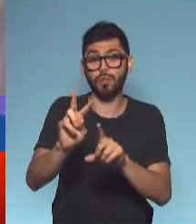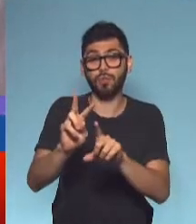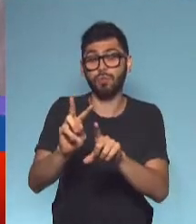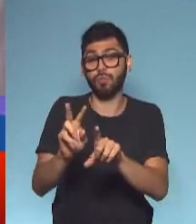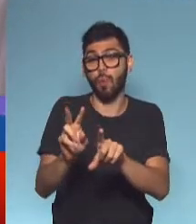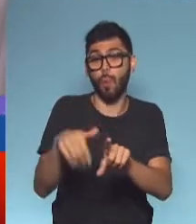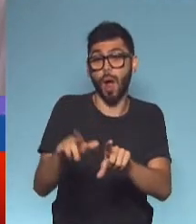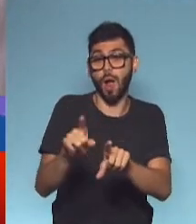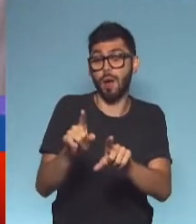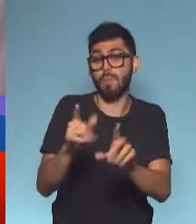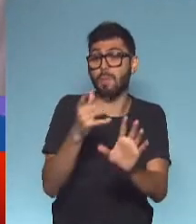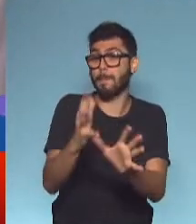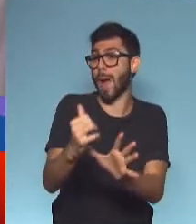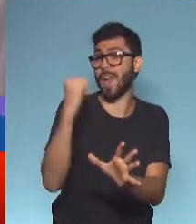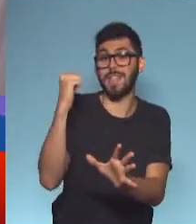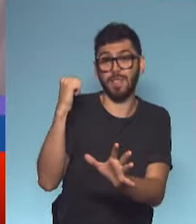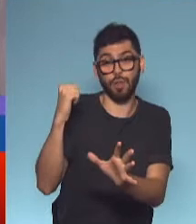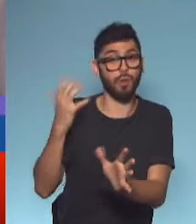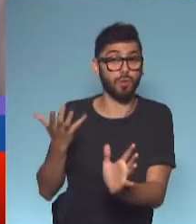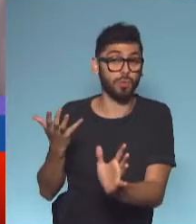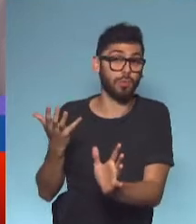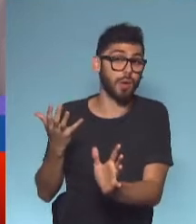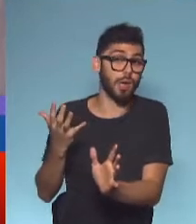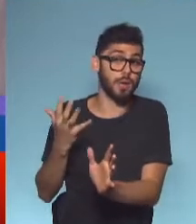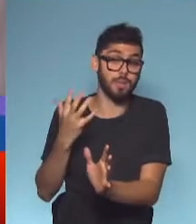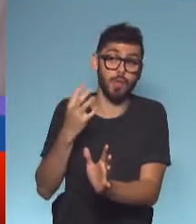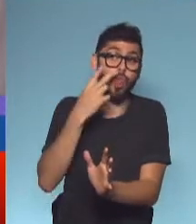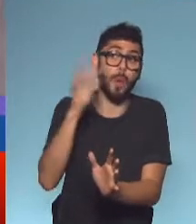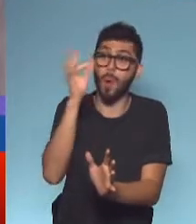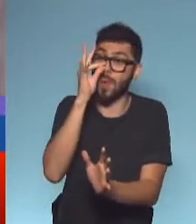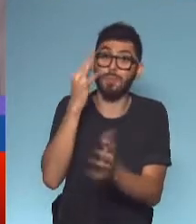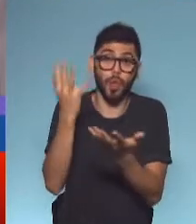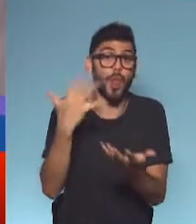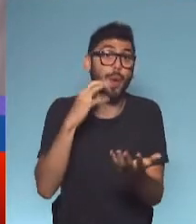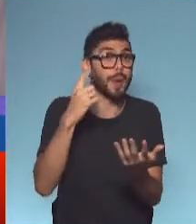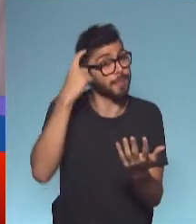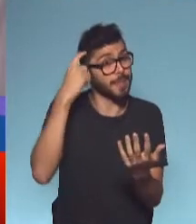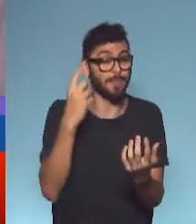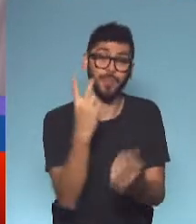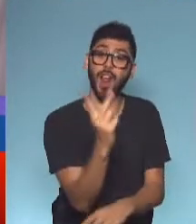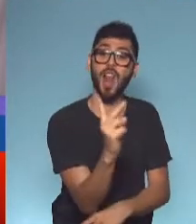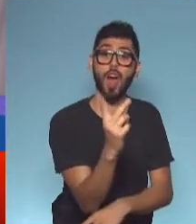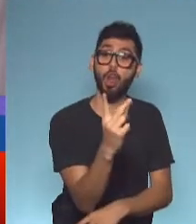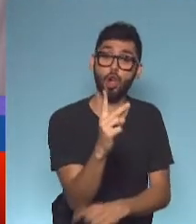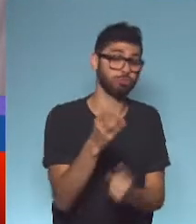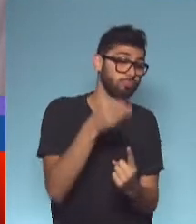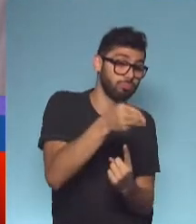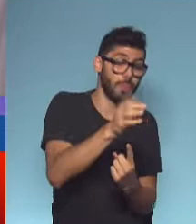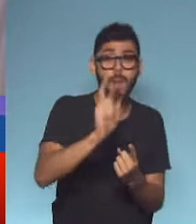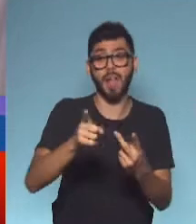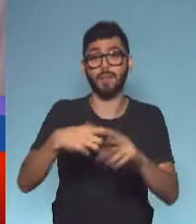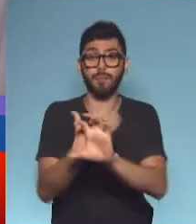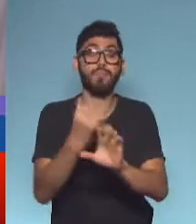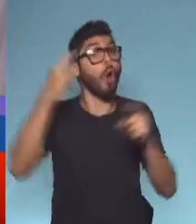primer mitad, y hay que pensar entonces en las dos posibilidades, sabiendo que la presencialidad es nuestro